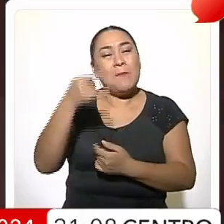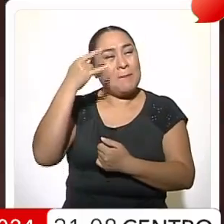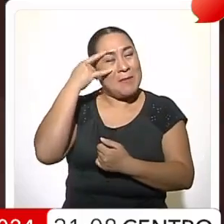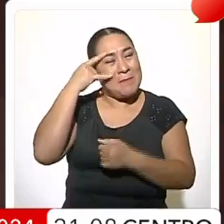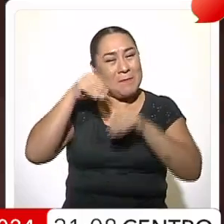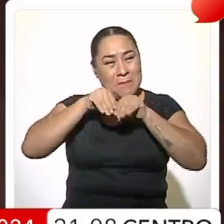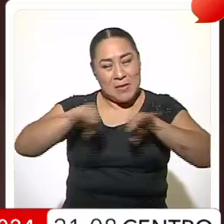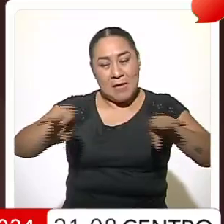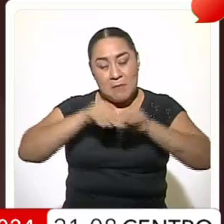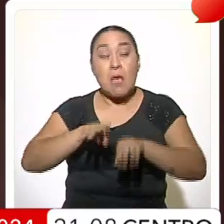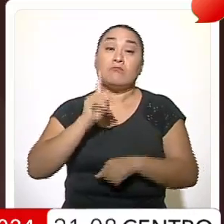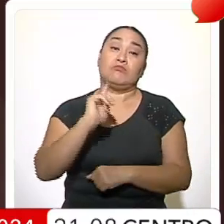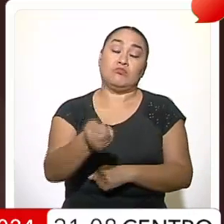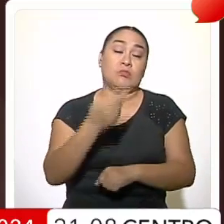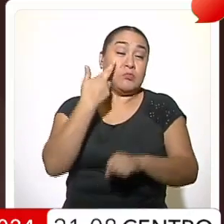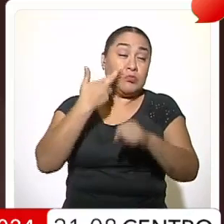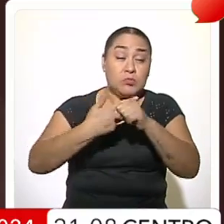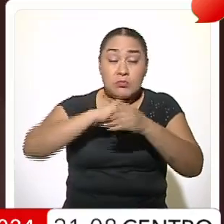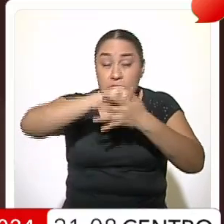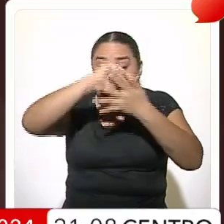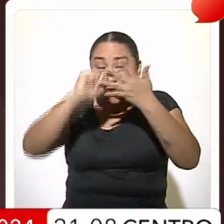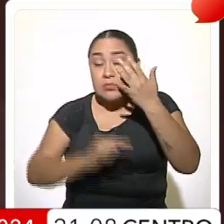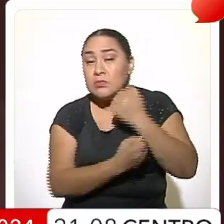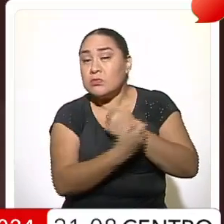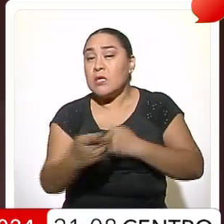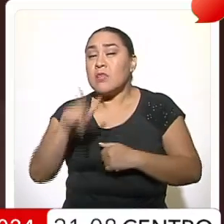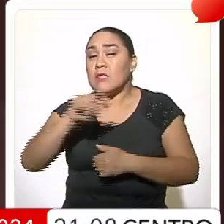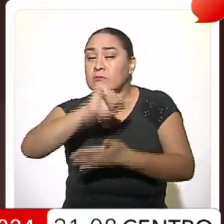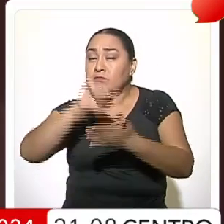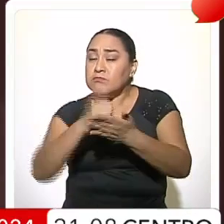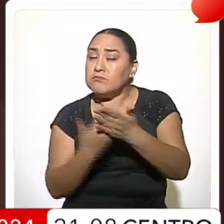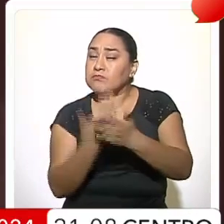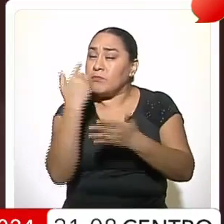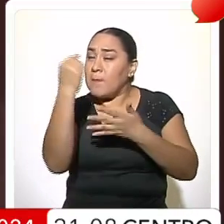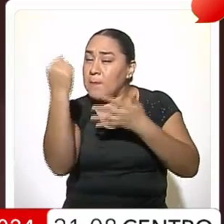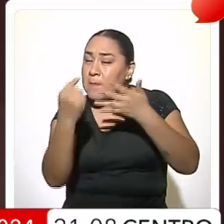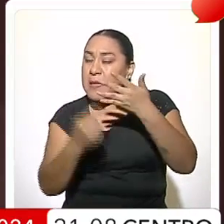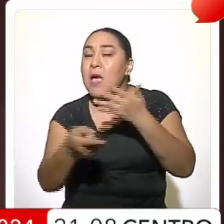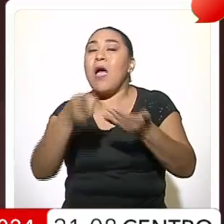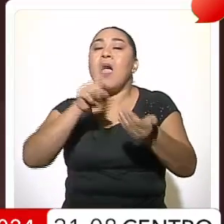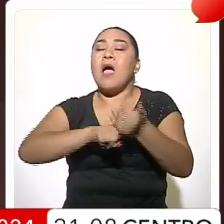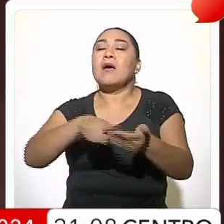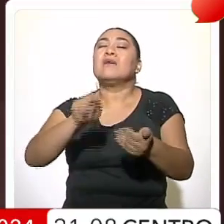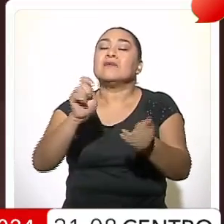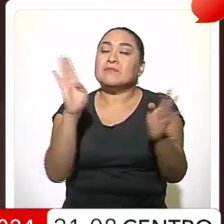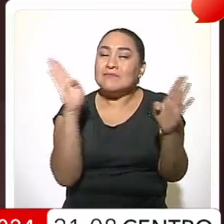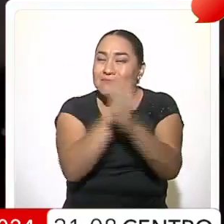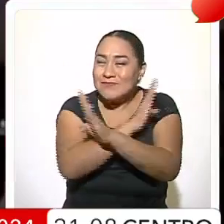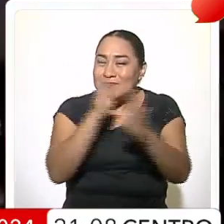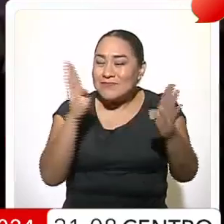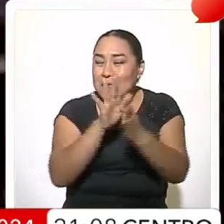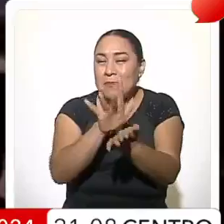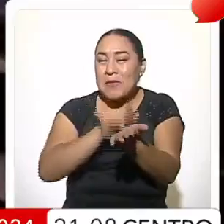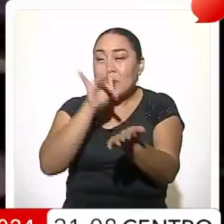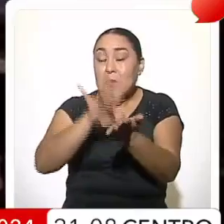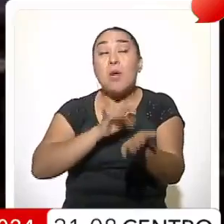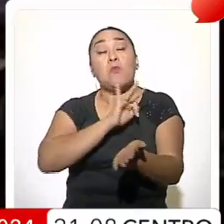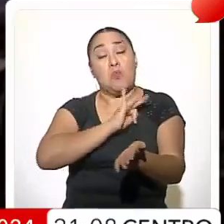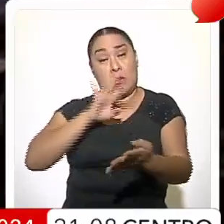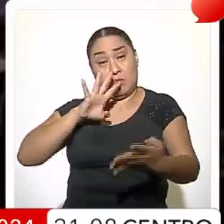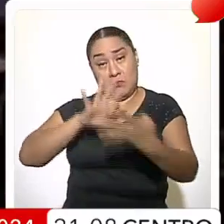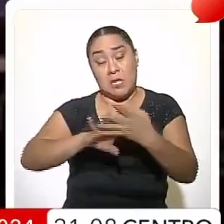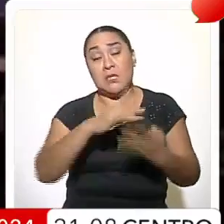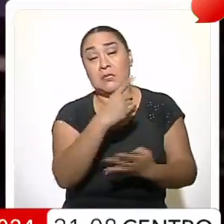informática, lo inculpó por otros 17 cargos en virtud de las leyes antiespionaje, que lo mantendrían en prisión